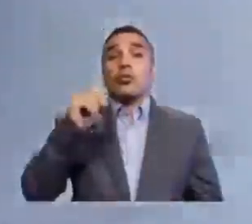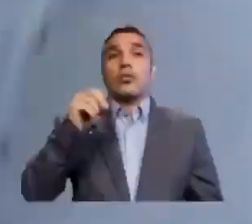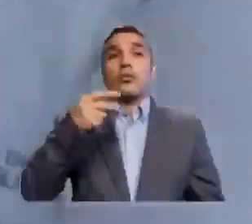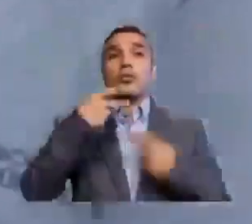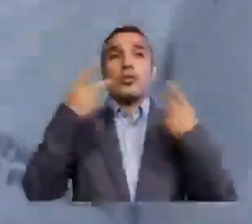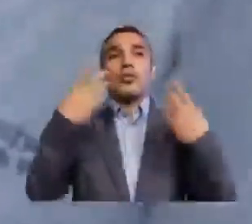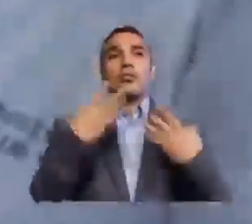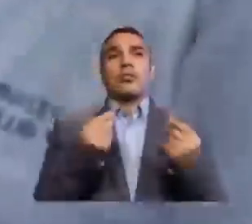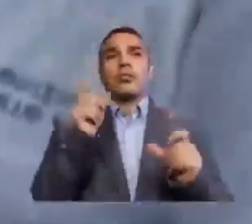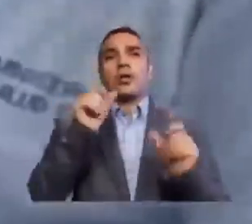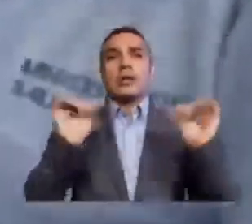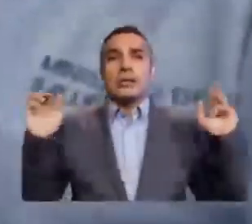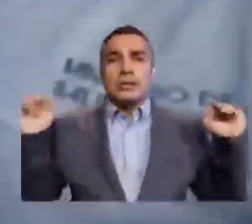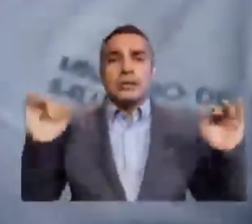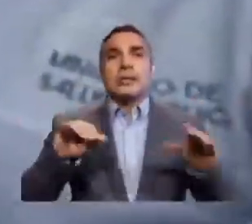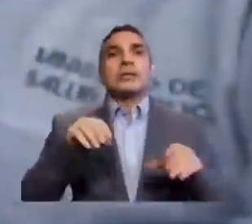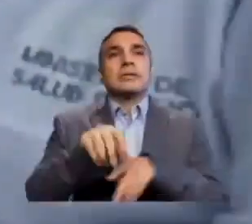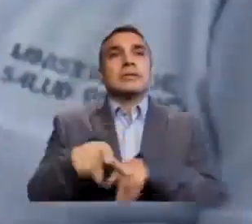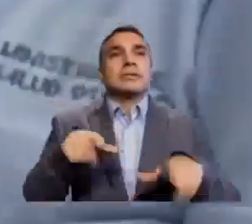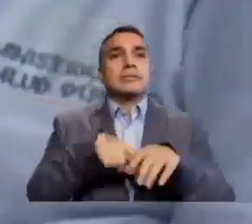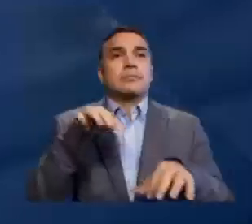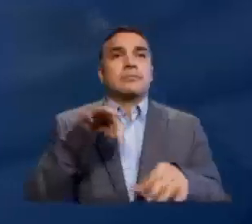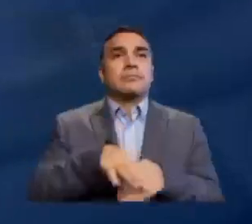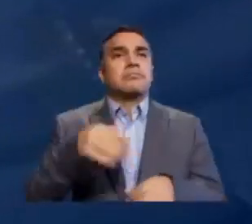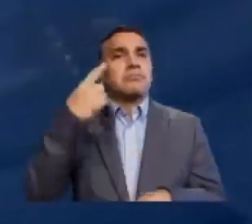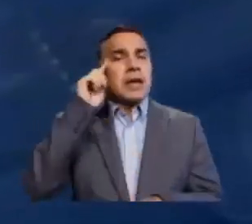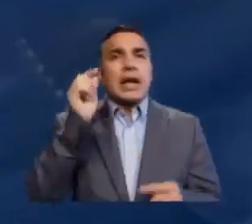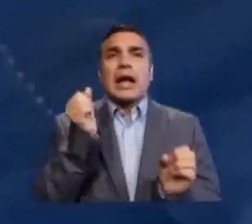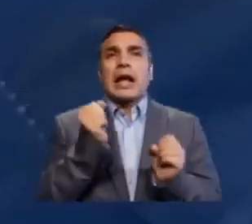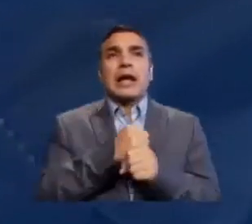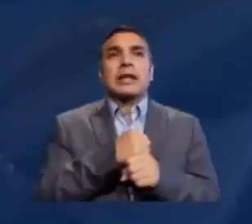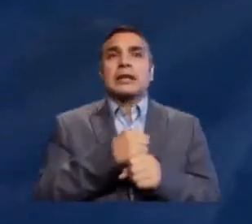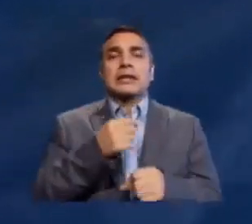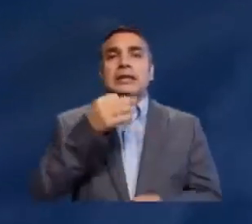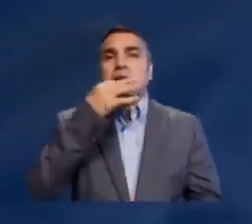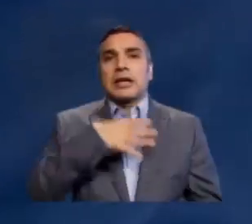afluencia de miembros de las juntas receptoras del voto para realizarse esta prueba. Gustavo Merino.